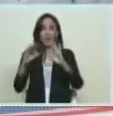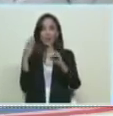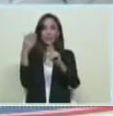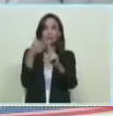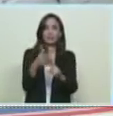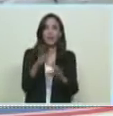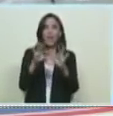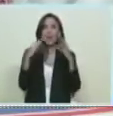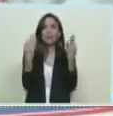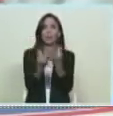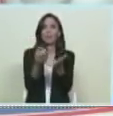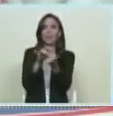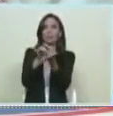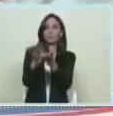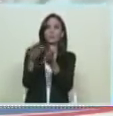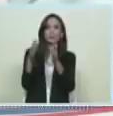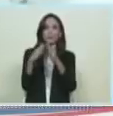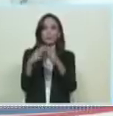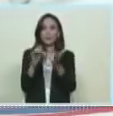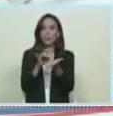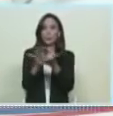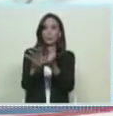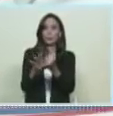su familia los repudia.